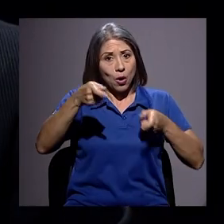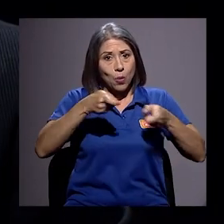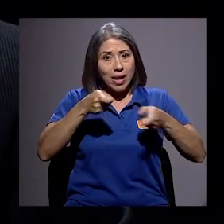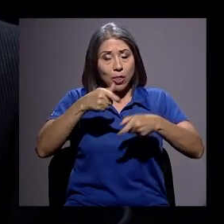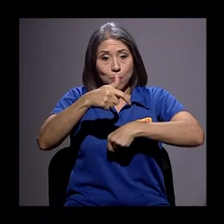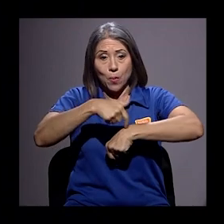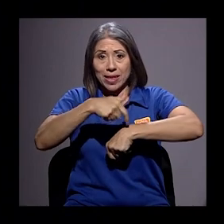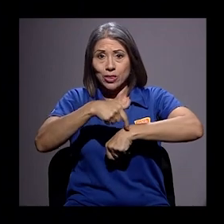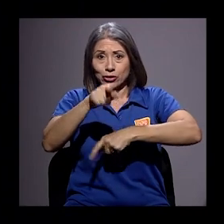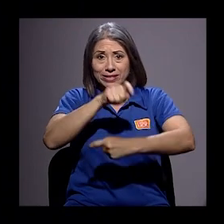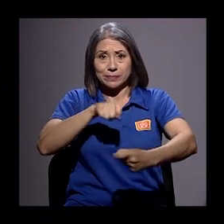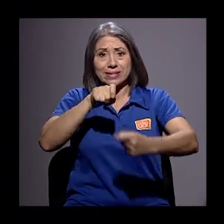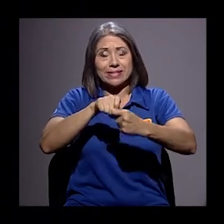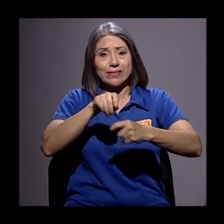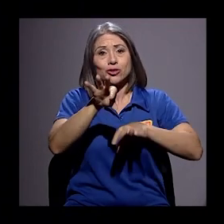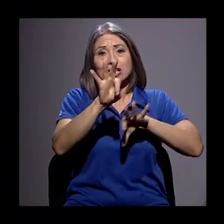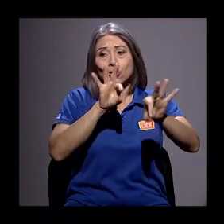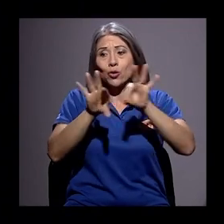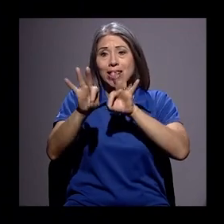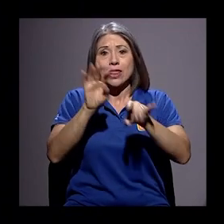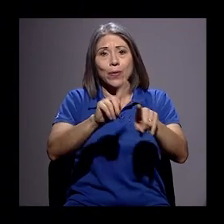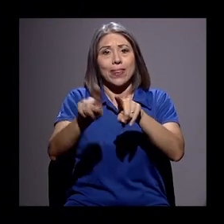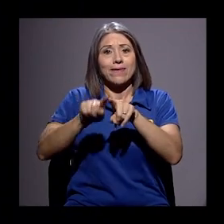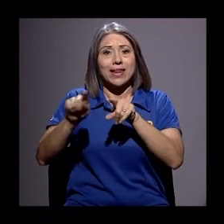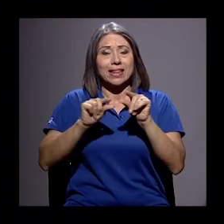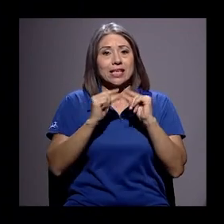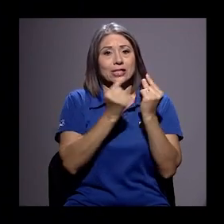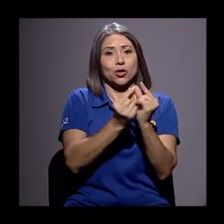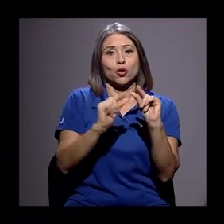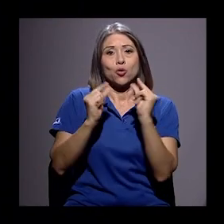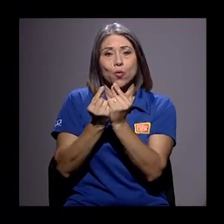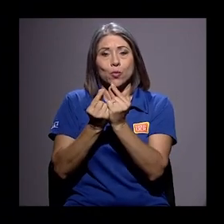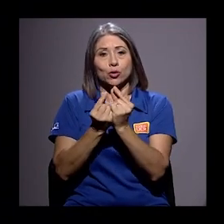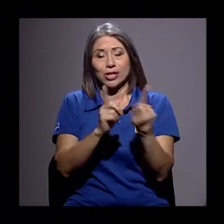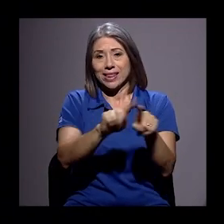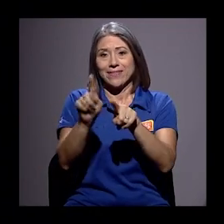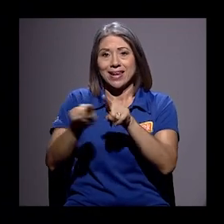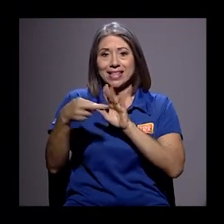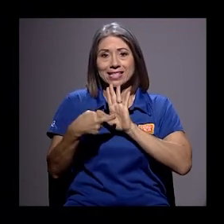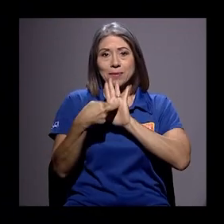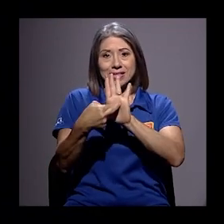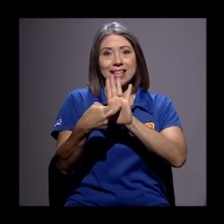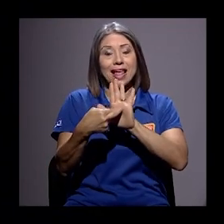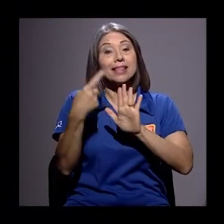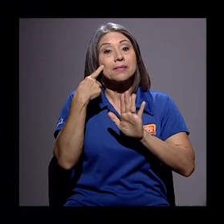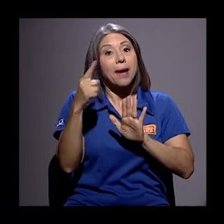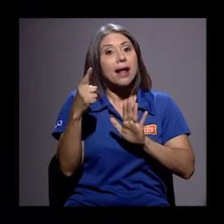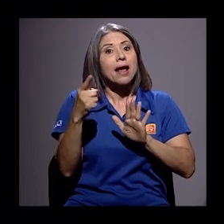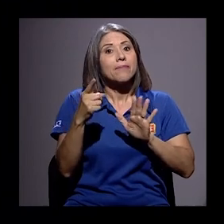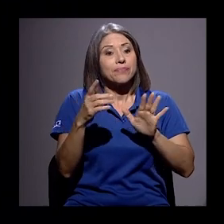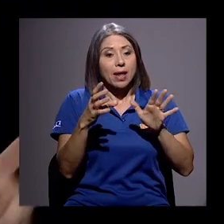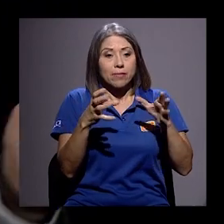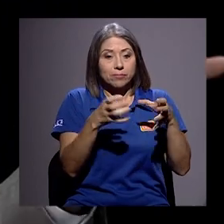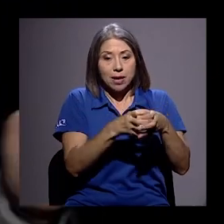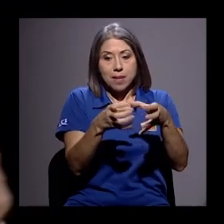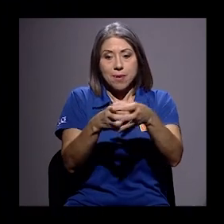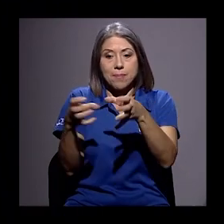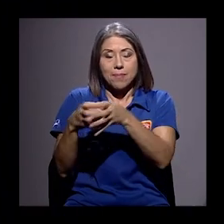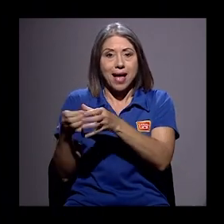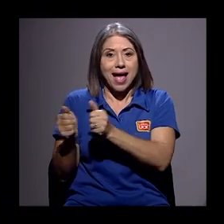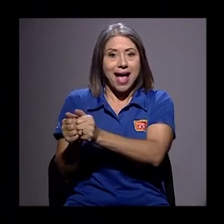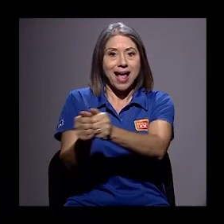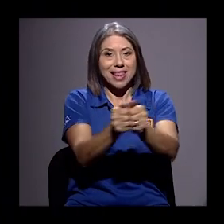escogiendo diferentes grupos y representantes para poder de algún modo hacer alianza esas alianzas tienden a saltar